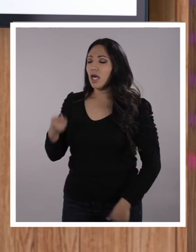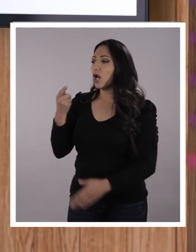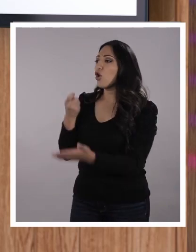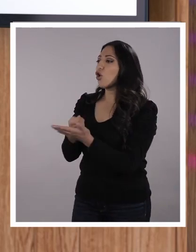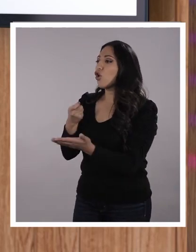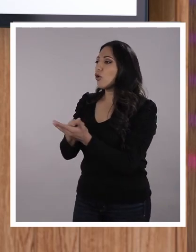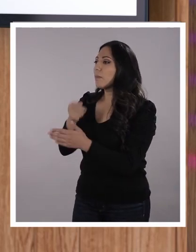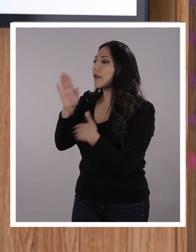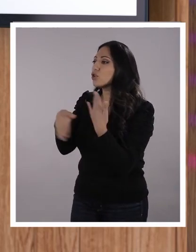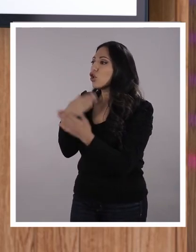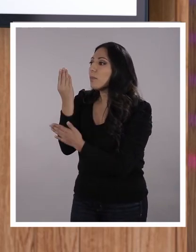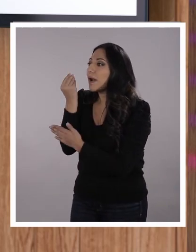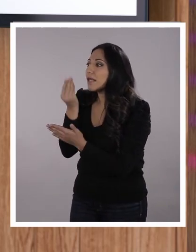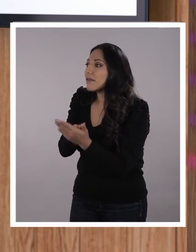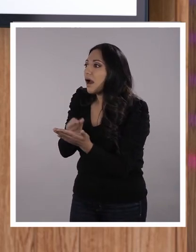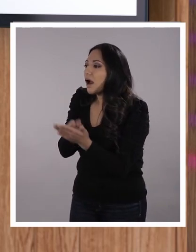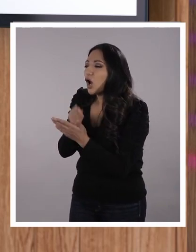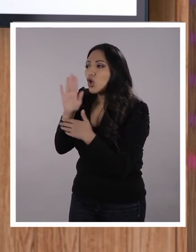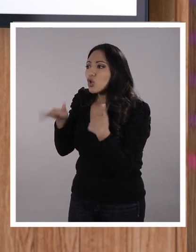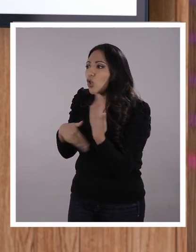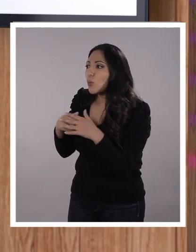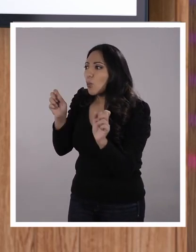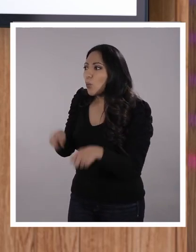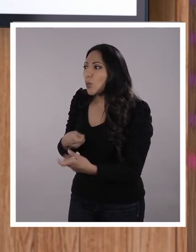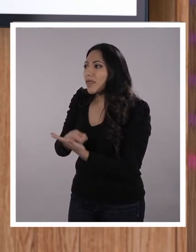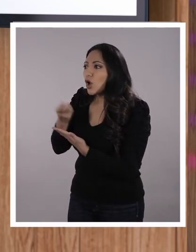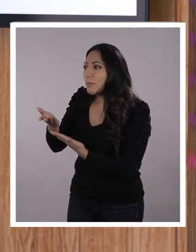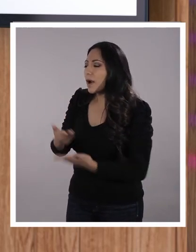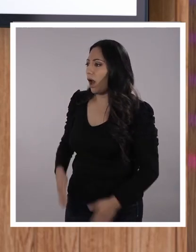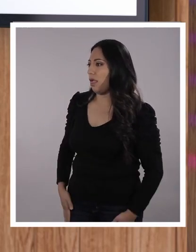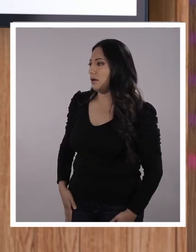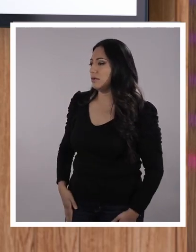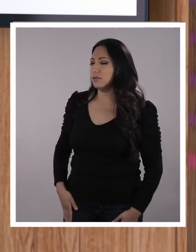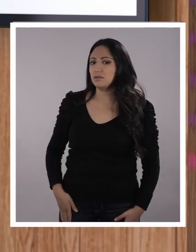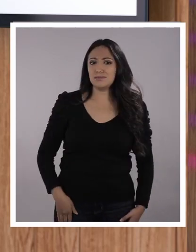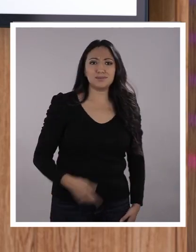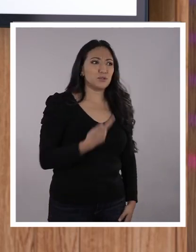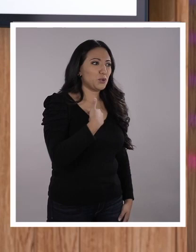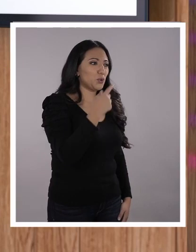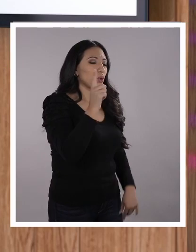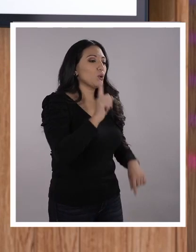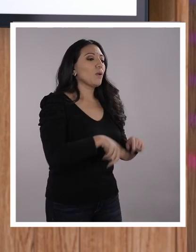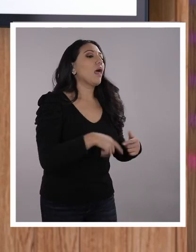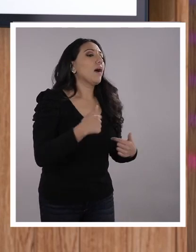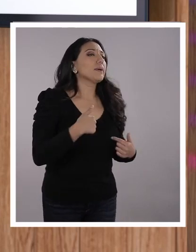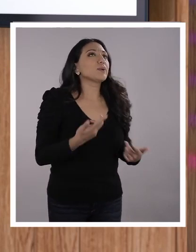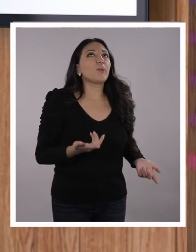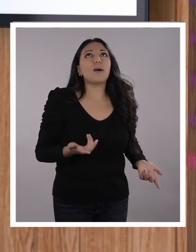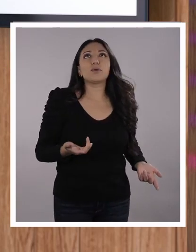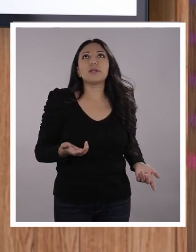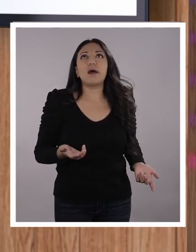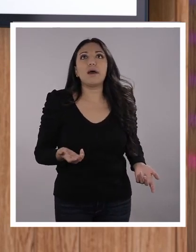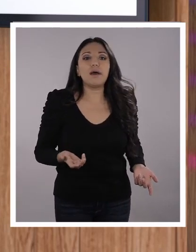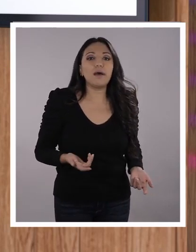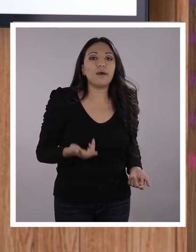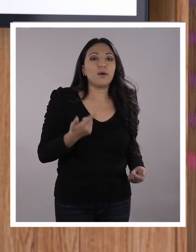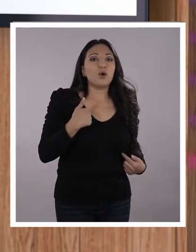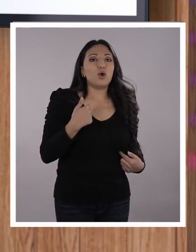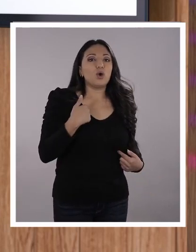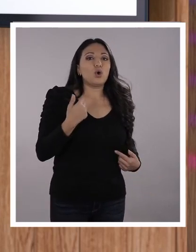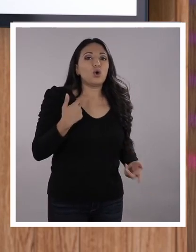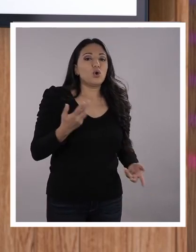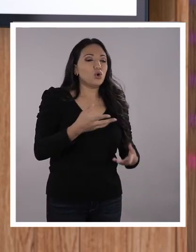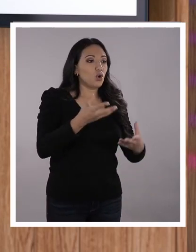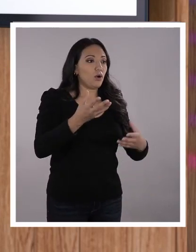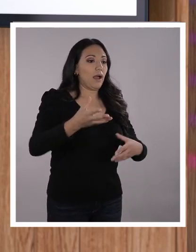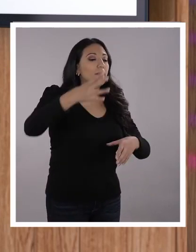mis habilidades. El dinero puede comprar todo, Santi. No estoy seguro, yo no le puedo, por ejemplo, ahorita